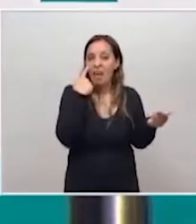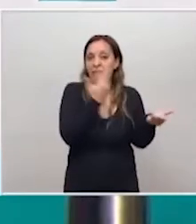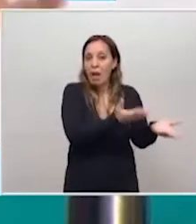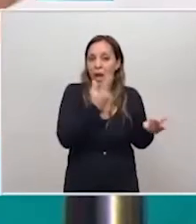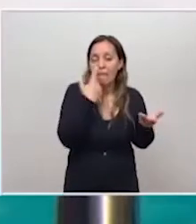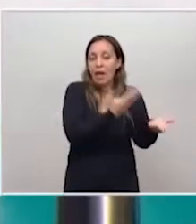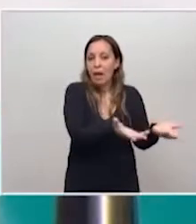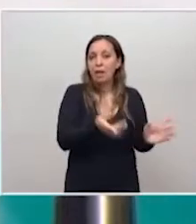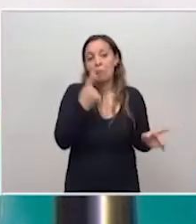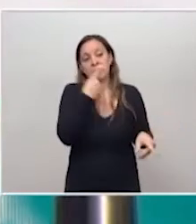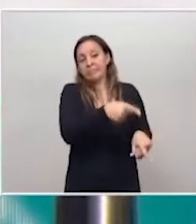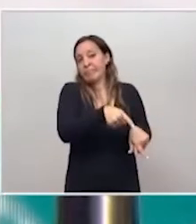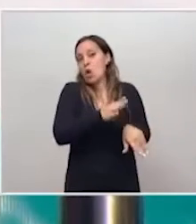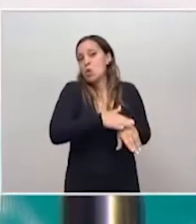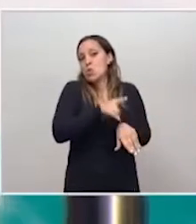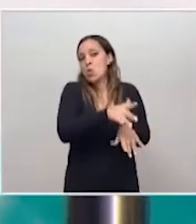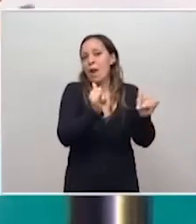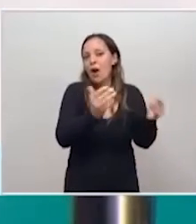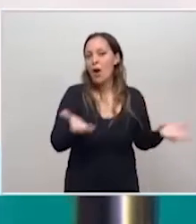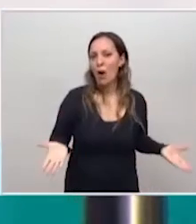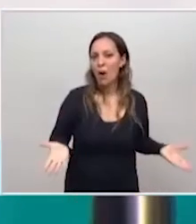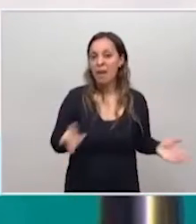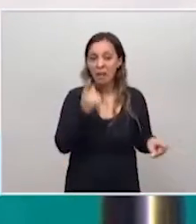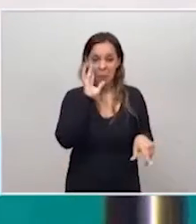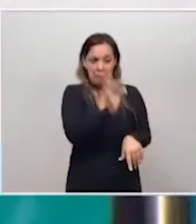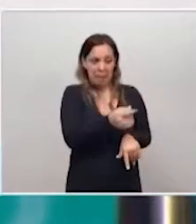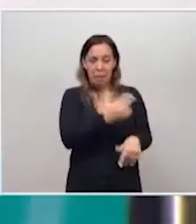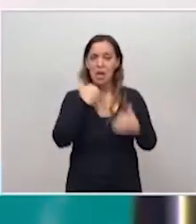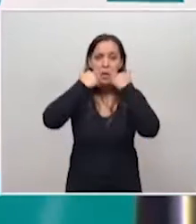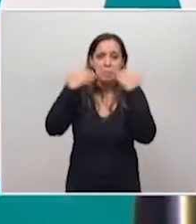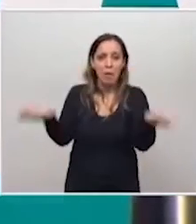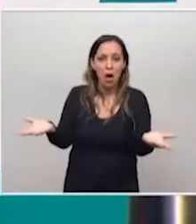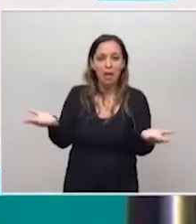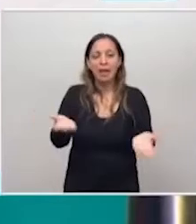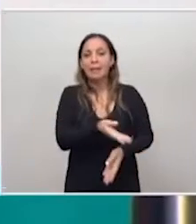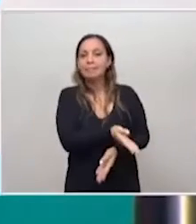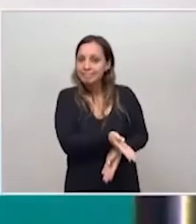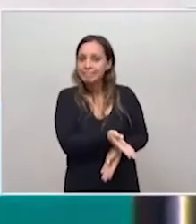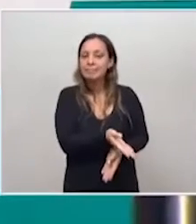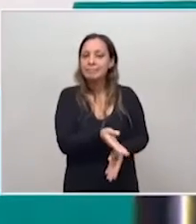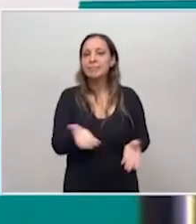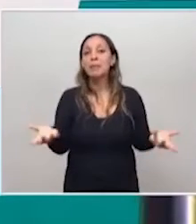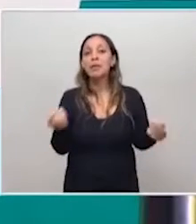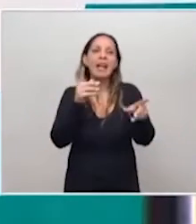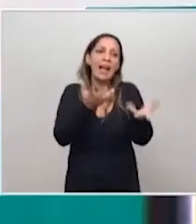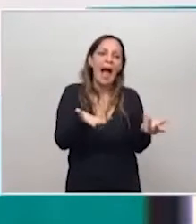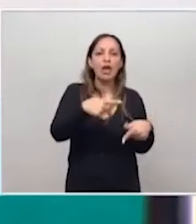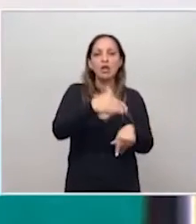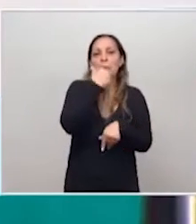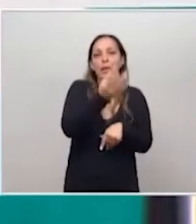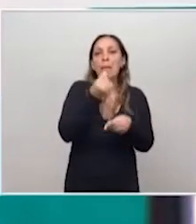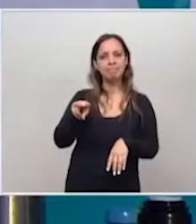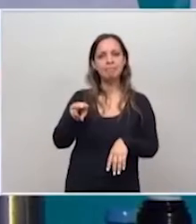diciendo los jóvenes, esto no les importa, porque además como afecta más a los mayores, menos